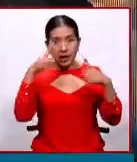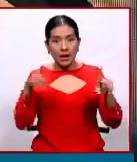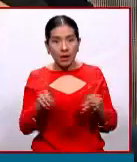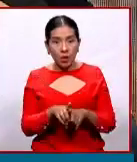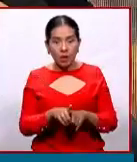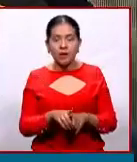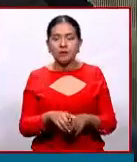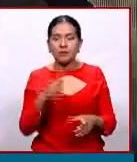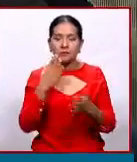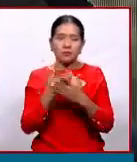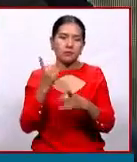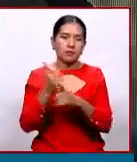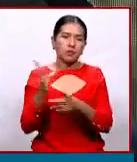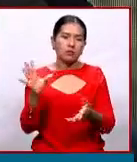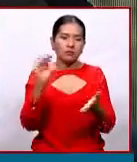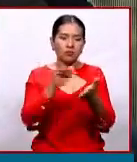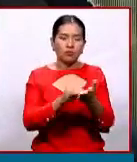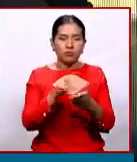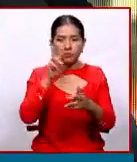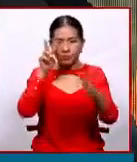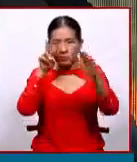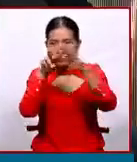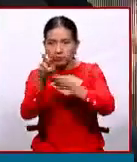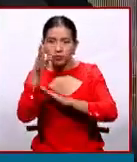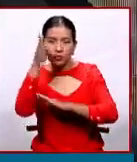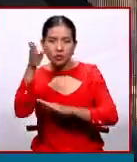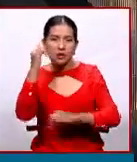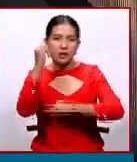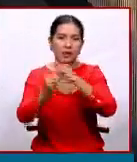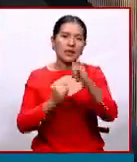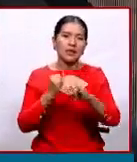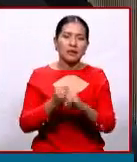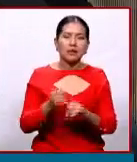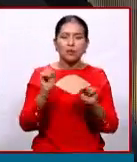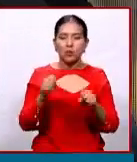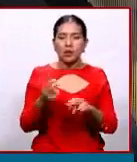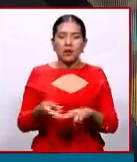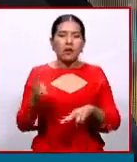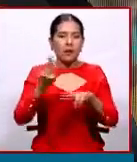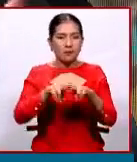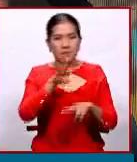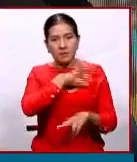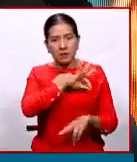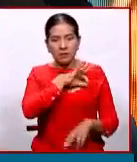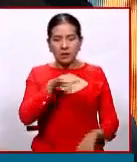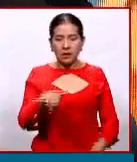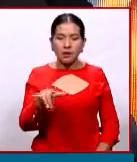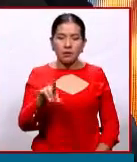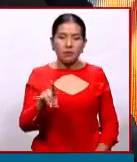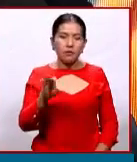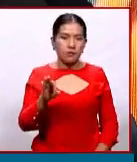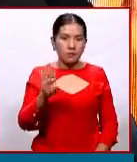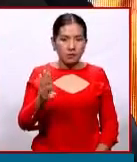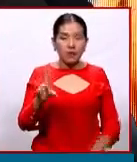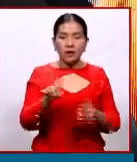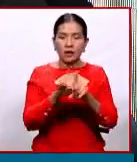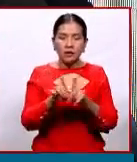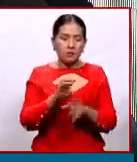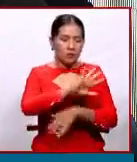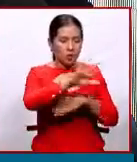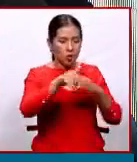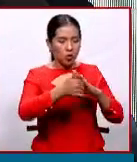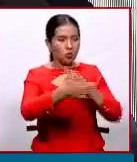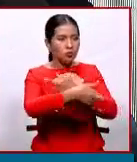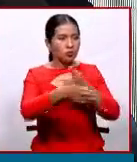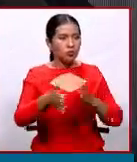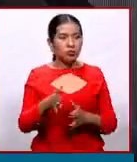en el marco también del panorama que se vislumbra a nivel internacional, podrían beneficiar aún más a YPFB y, claro, al territorio